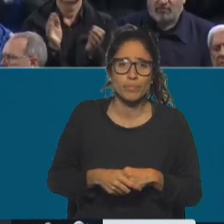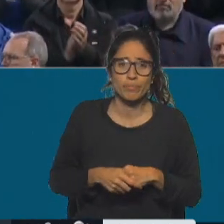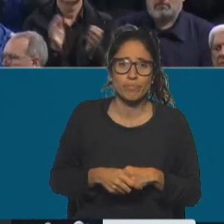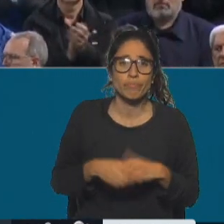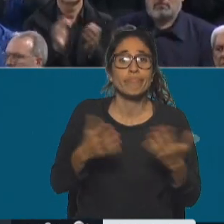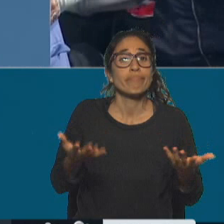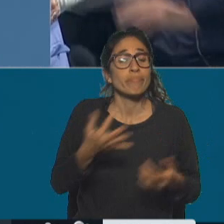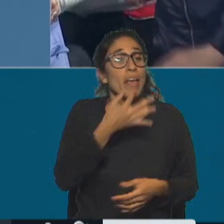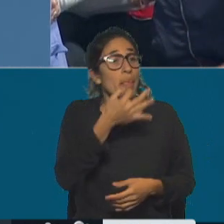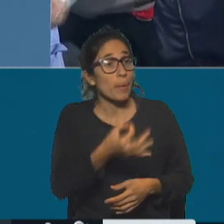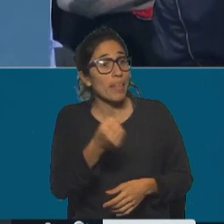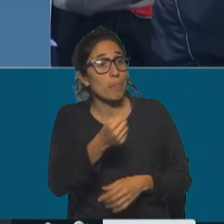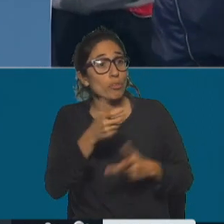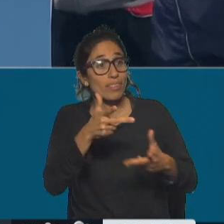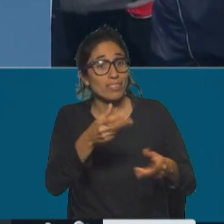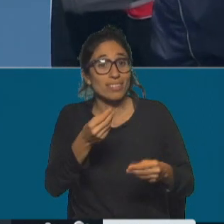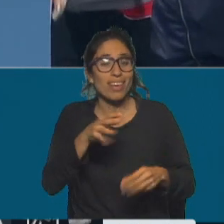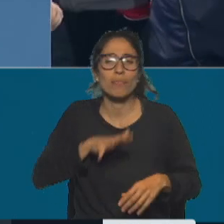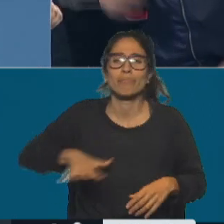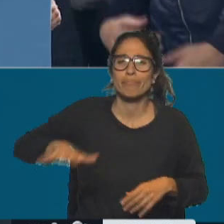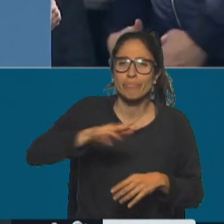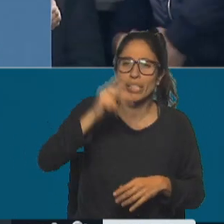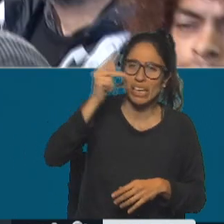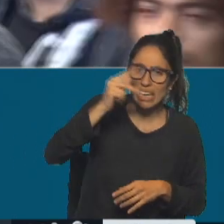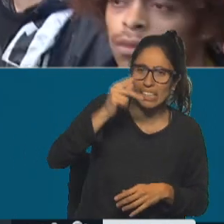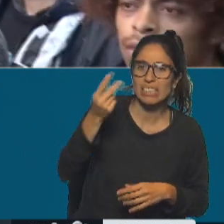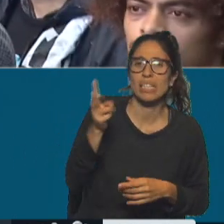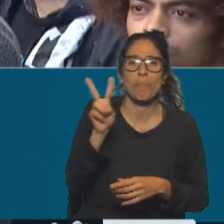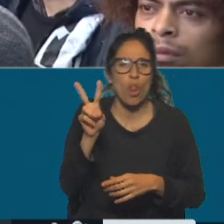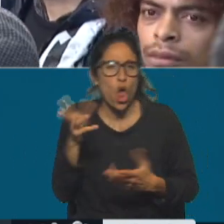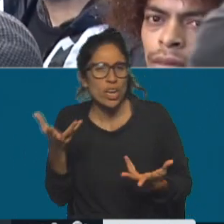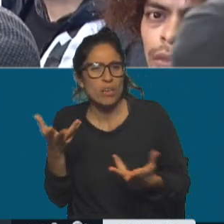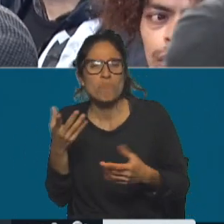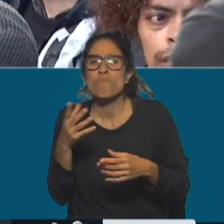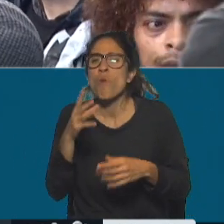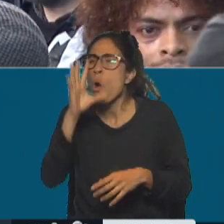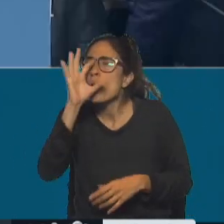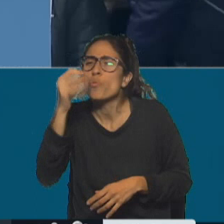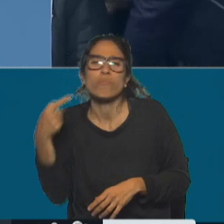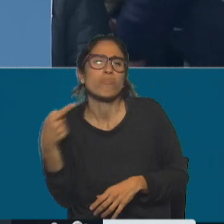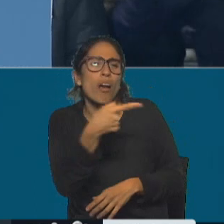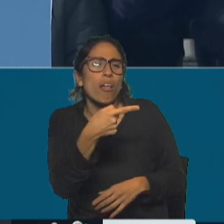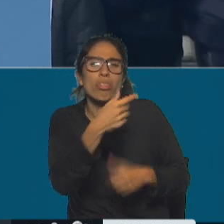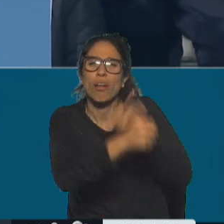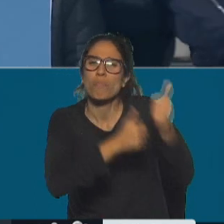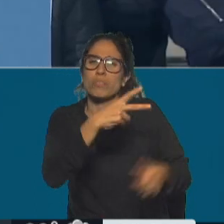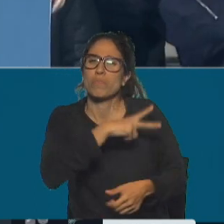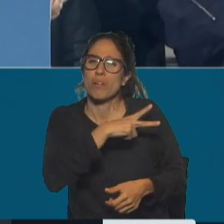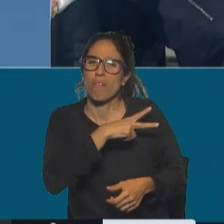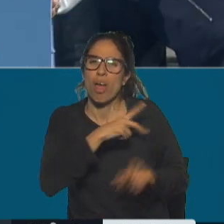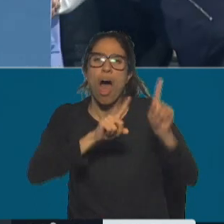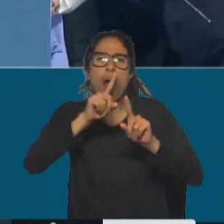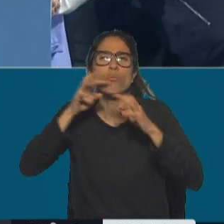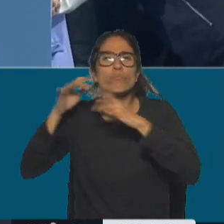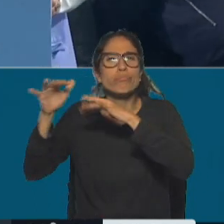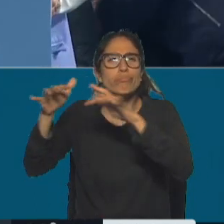o el peronismo o el kirchnerismo estuvo en contra del sector privado, porque también hay un mito que se genera, ¿no?, en muchos medios, algunos medios específicos con respecto